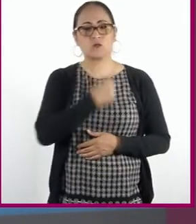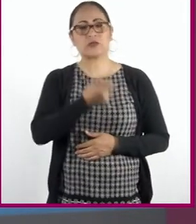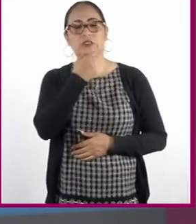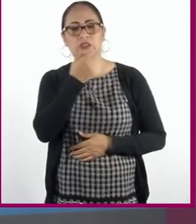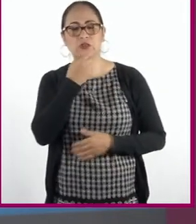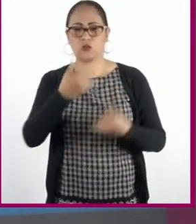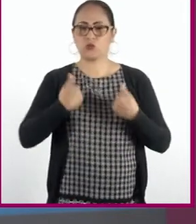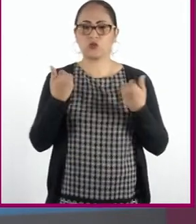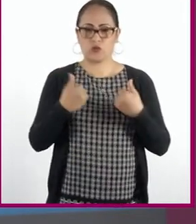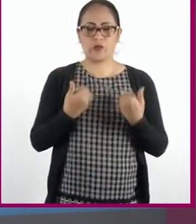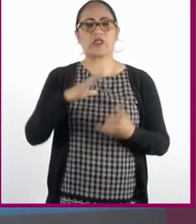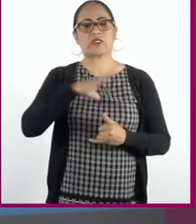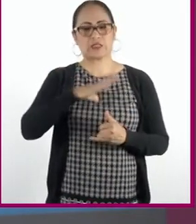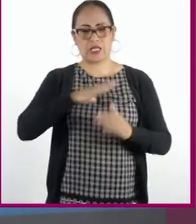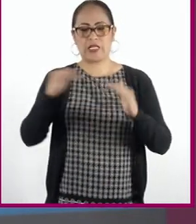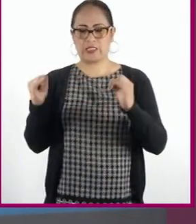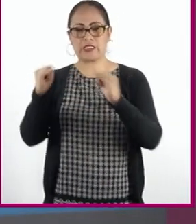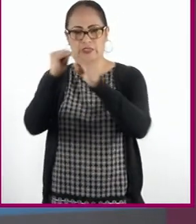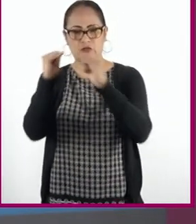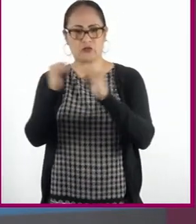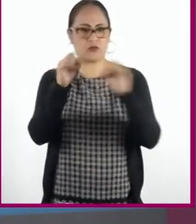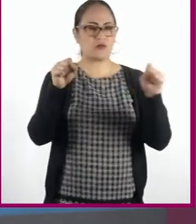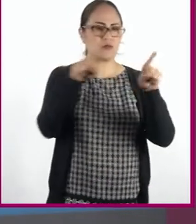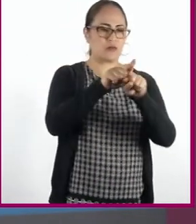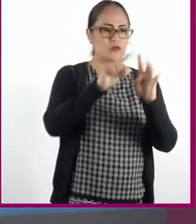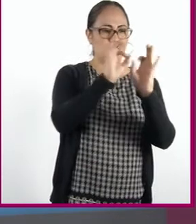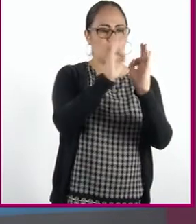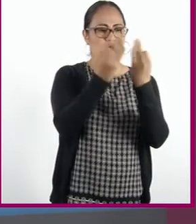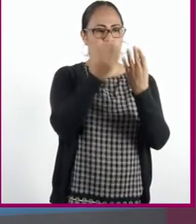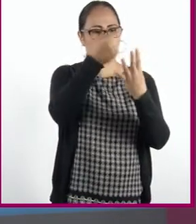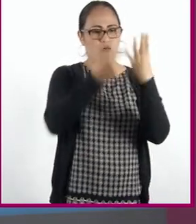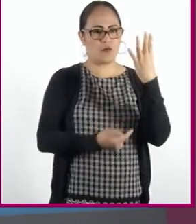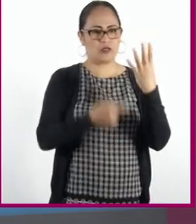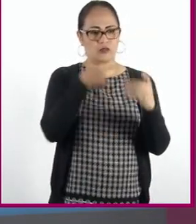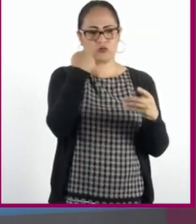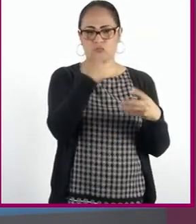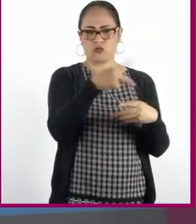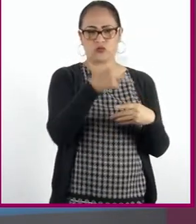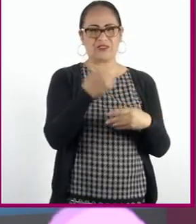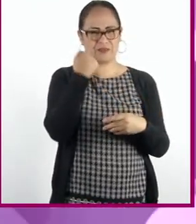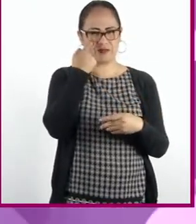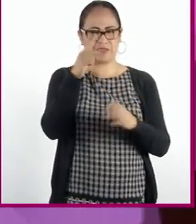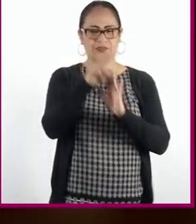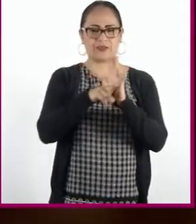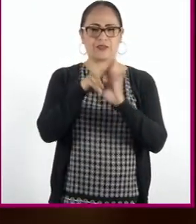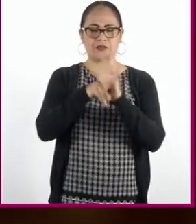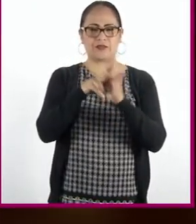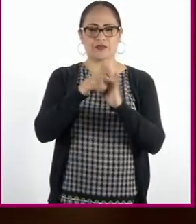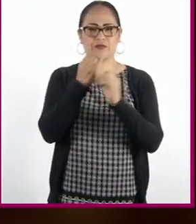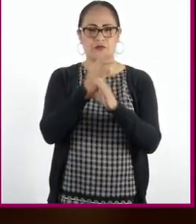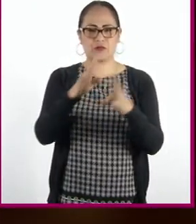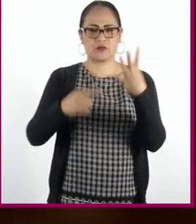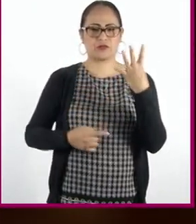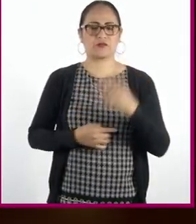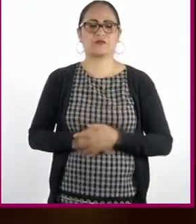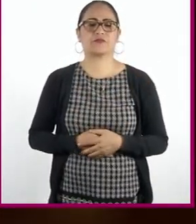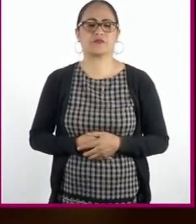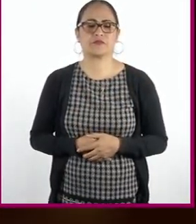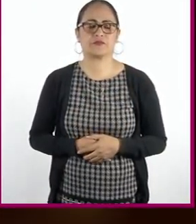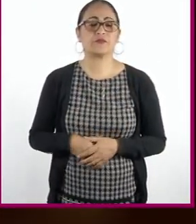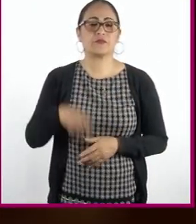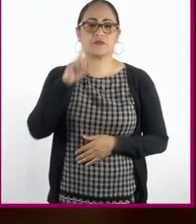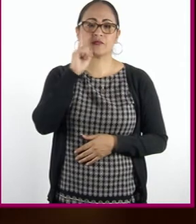hay instancias y protocolos particulares. Veamos y escuchemos la siguiente información. Para proteger y apoyar